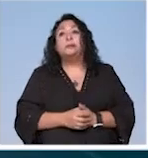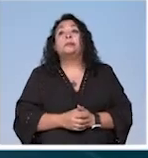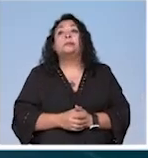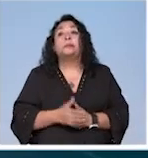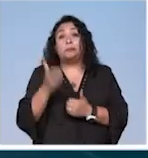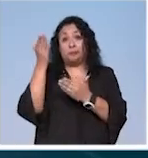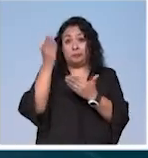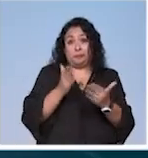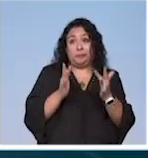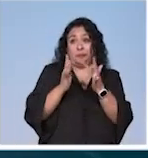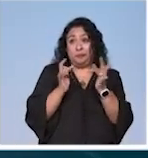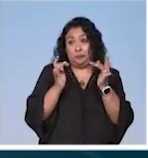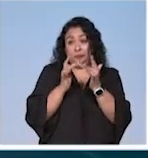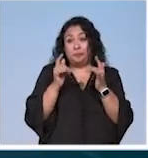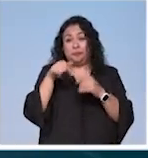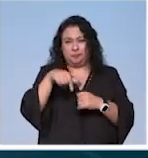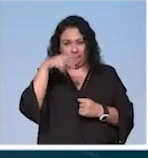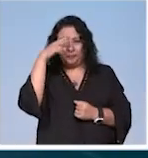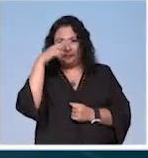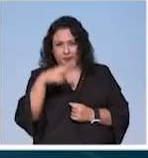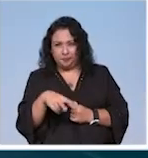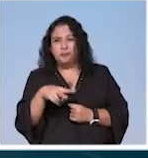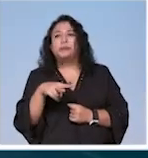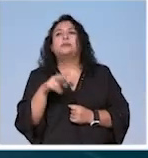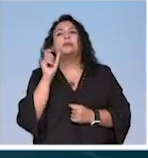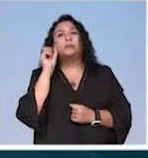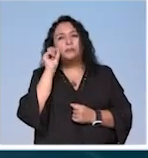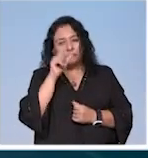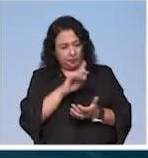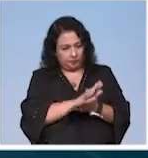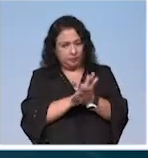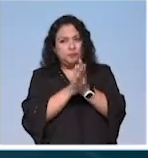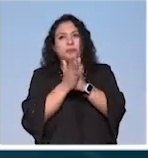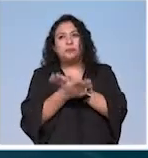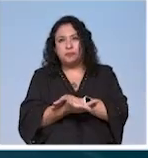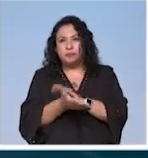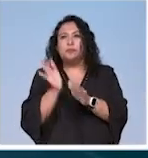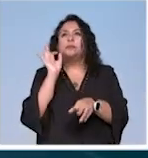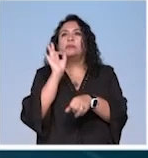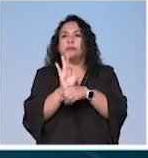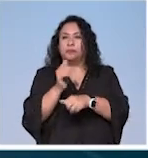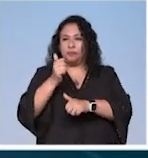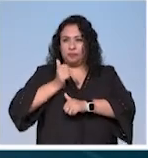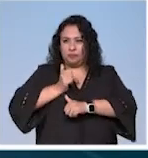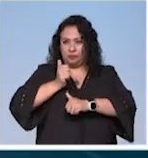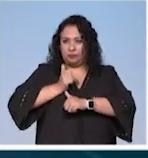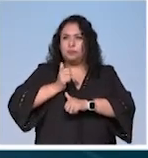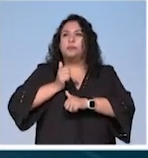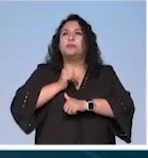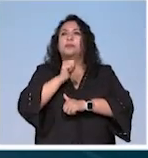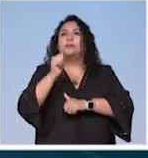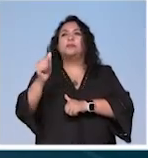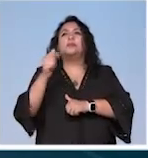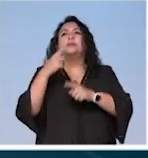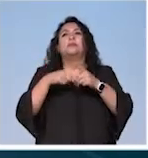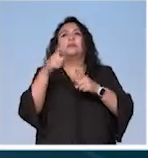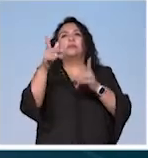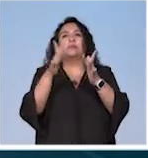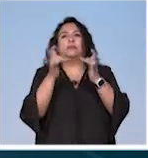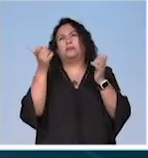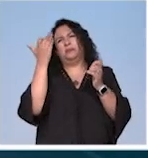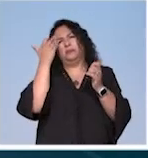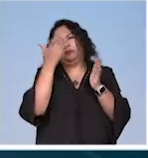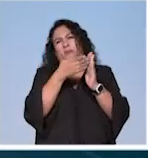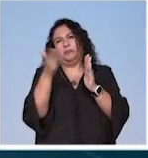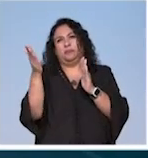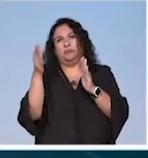Cuando llegan los franceses a México, también se convierte en resguardo militar del ejército francés durante un